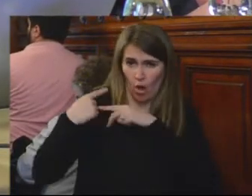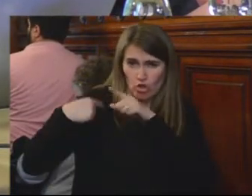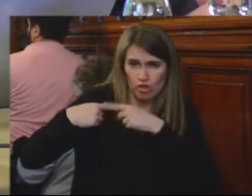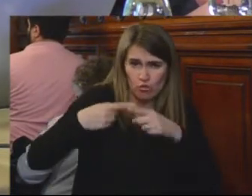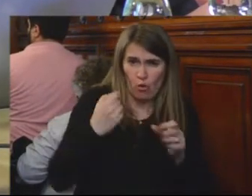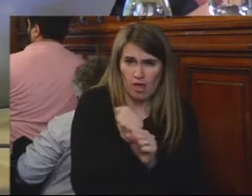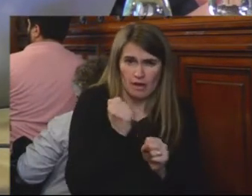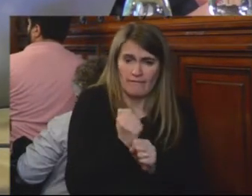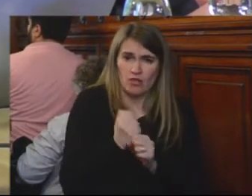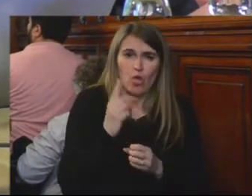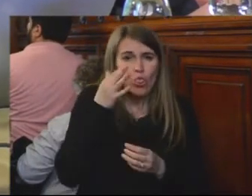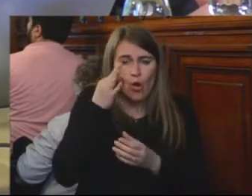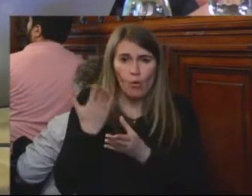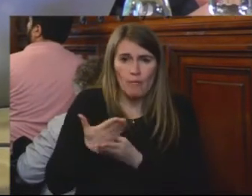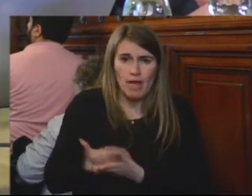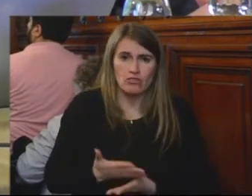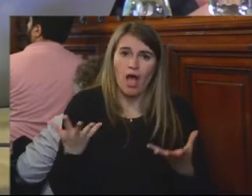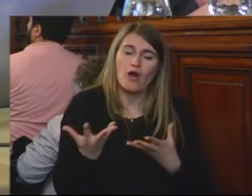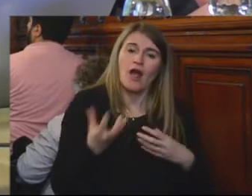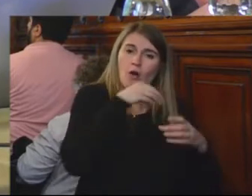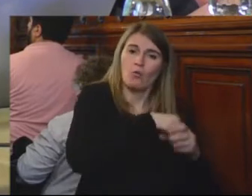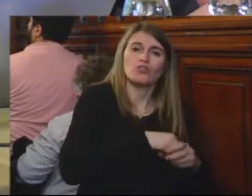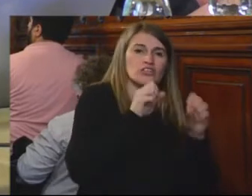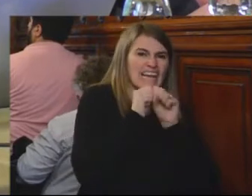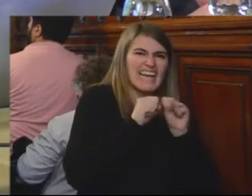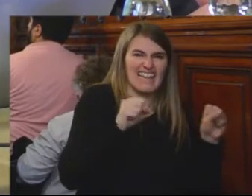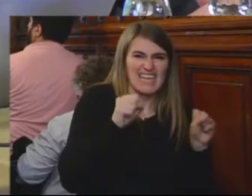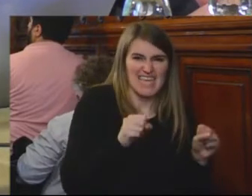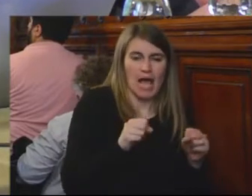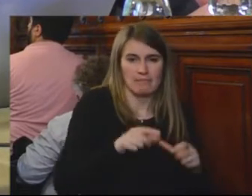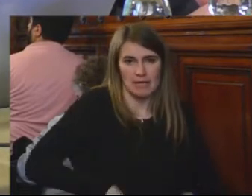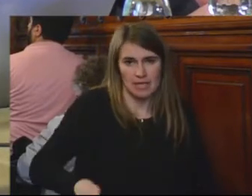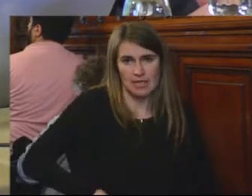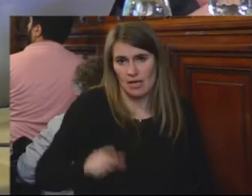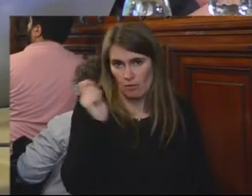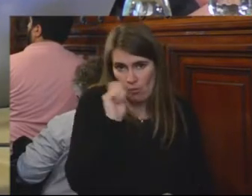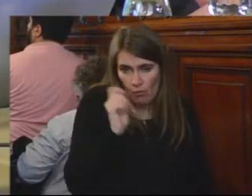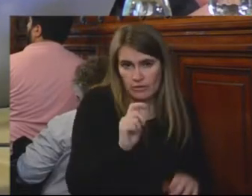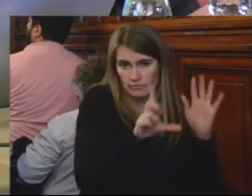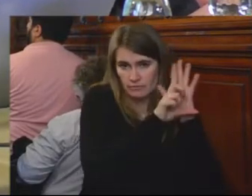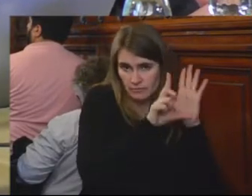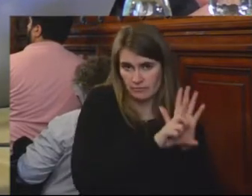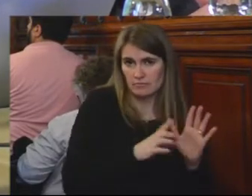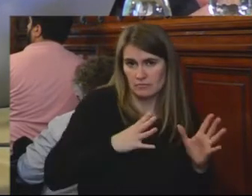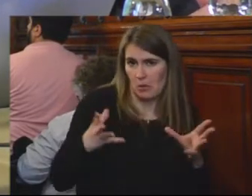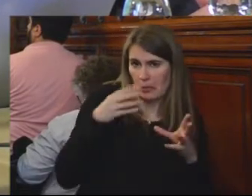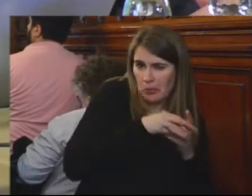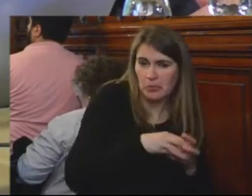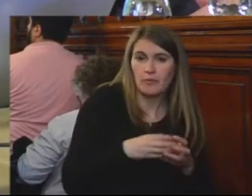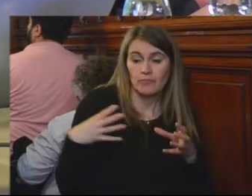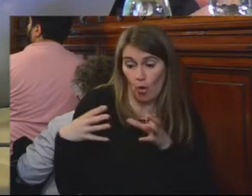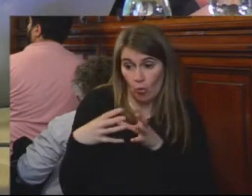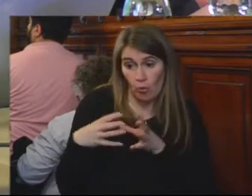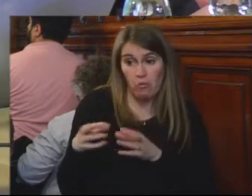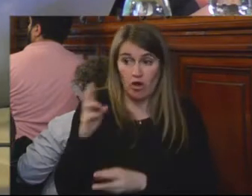de la secretaria de cooperación con los poderes judiciales ministerios públicos y legislaturas en lo que va del año dicho grupo ha respondido un